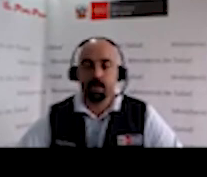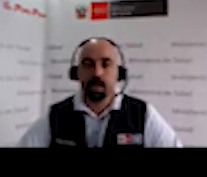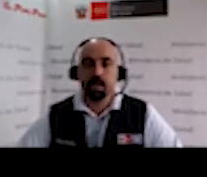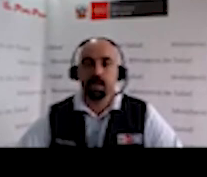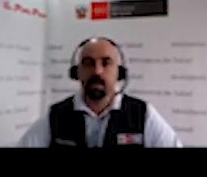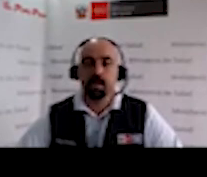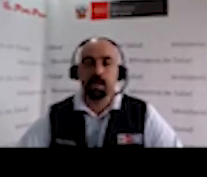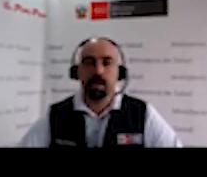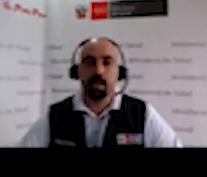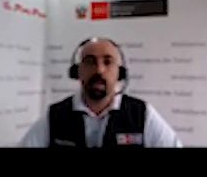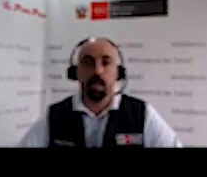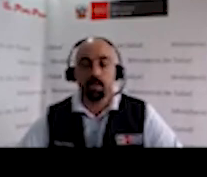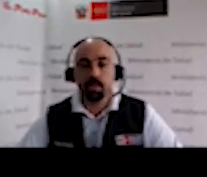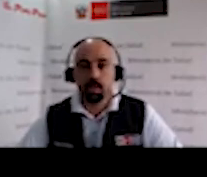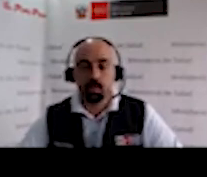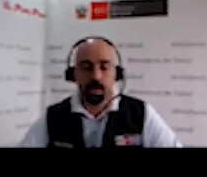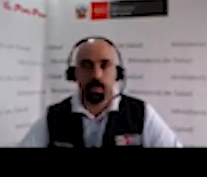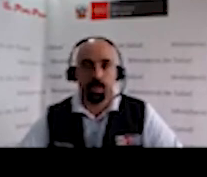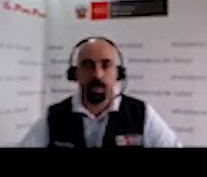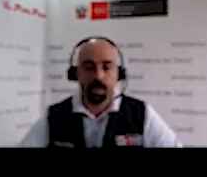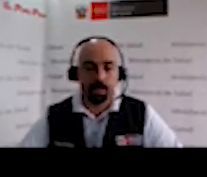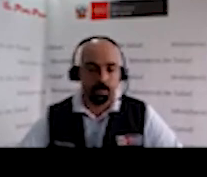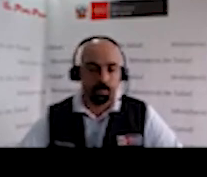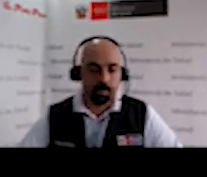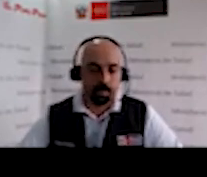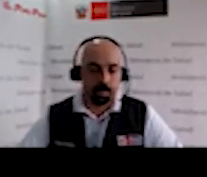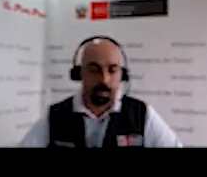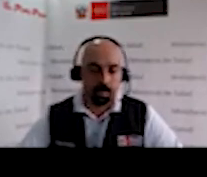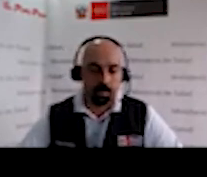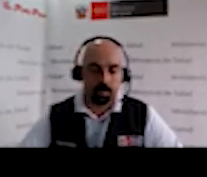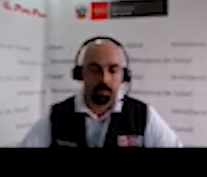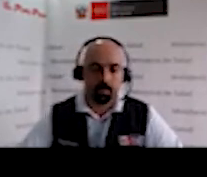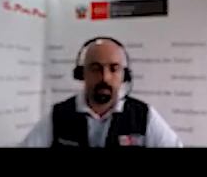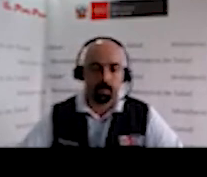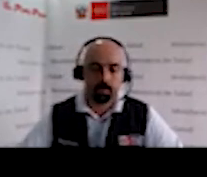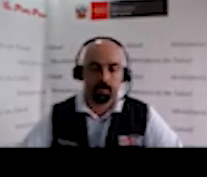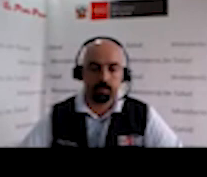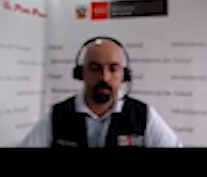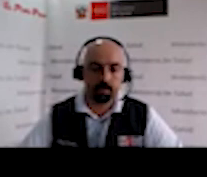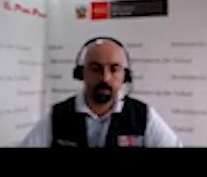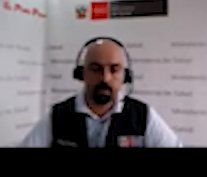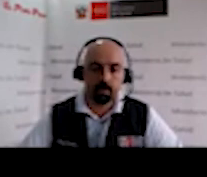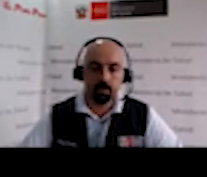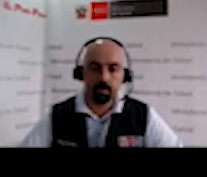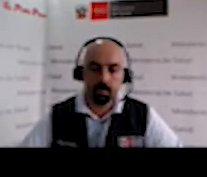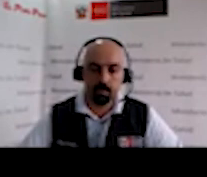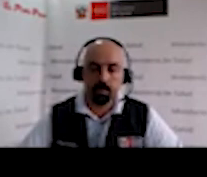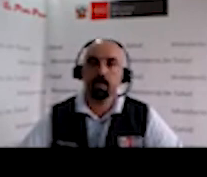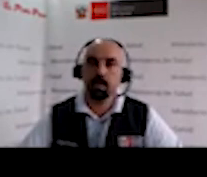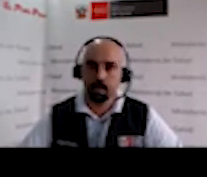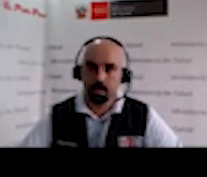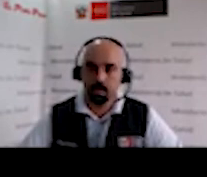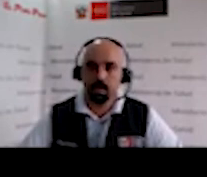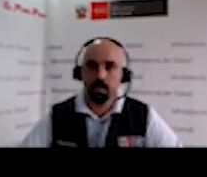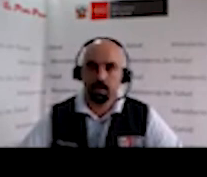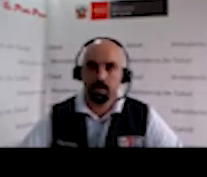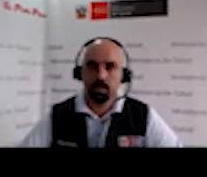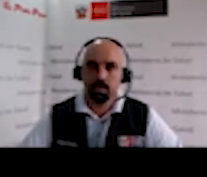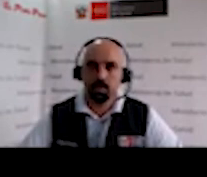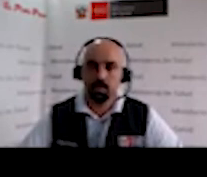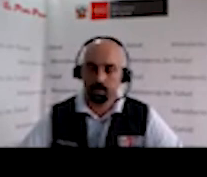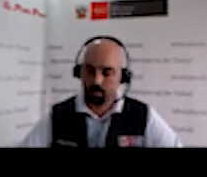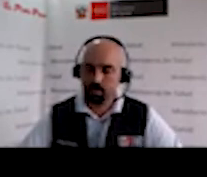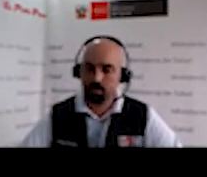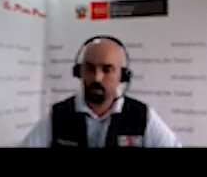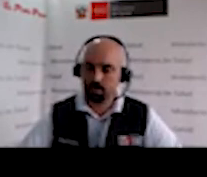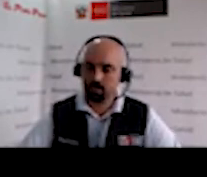detrás del síncope en pediatría. Sí, hay arritmias malignas. Hay arritmias malignas